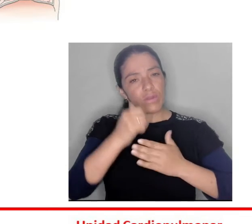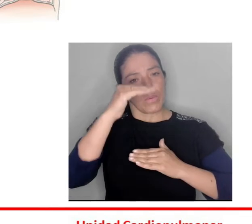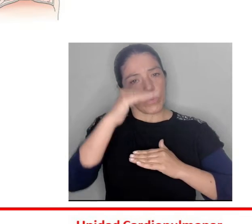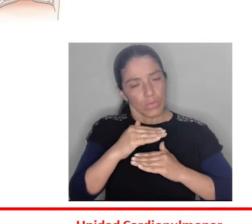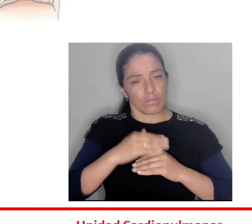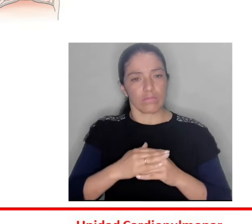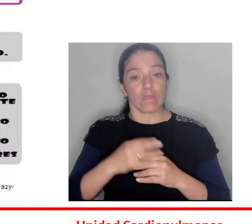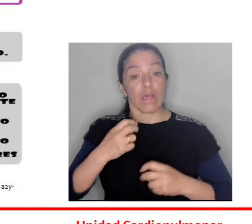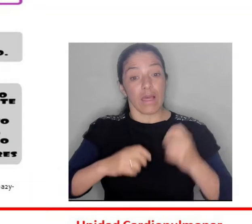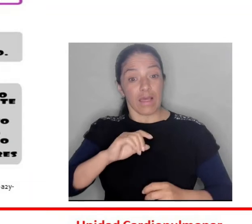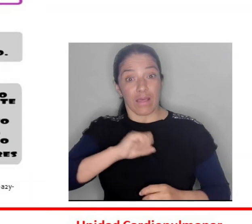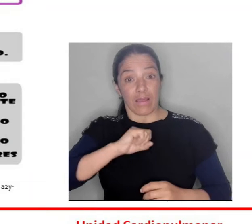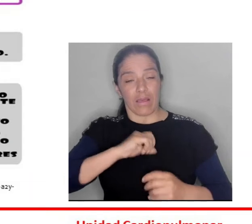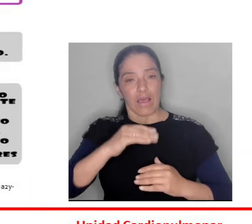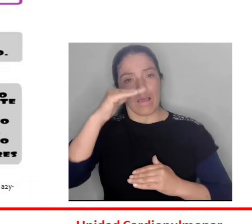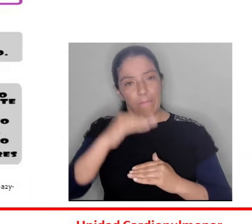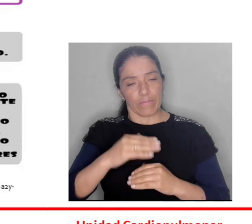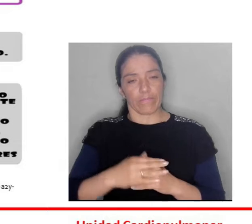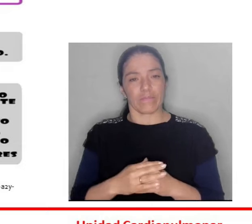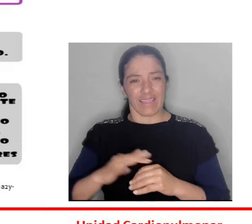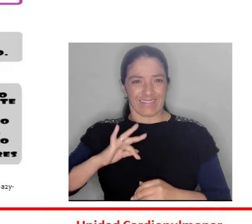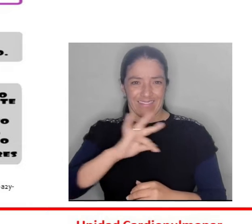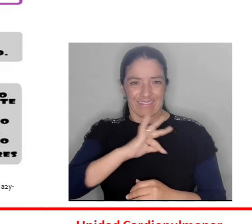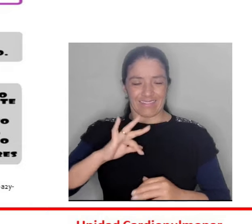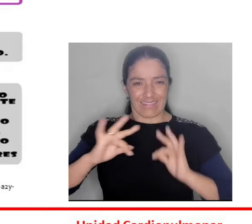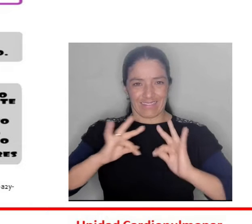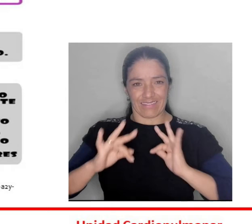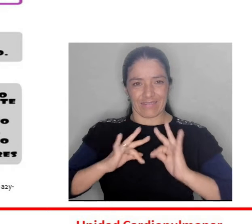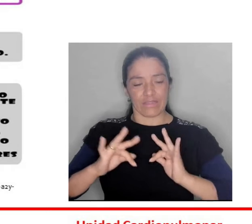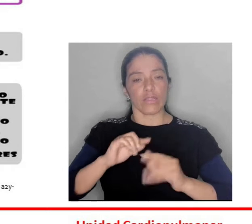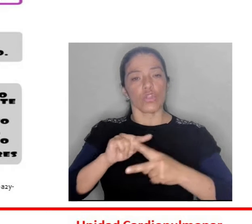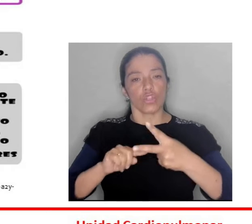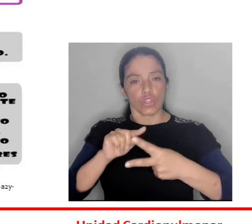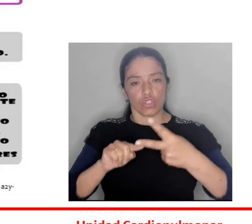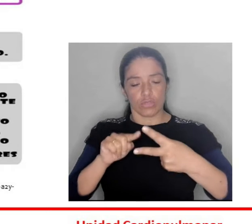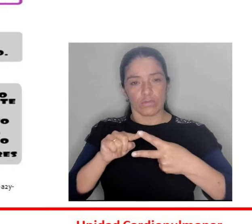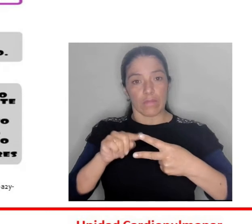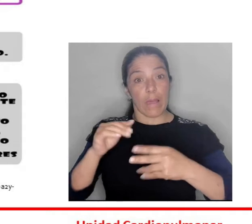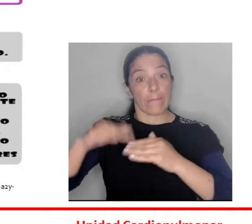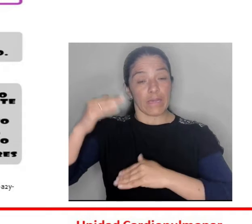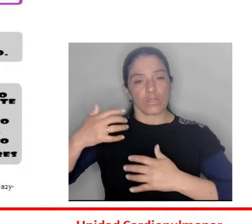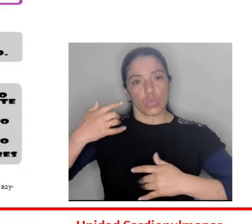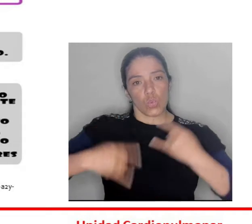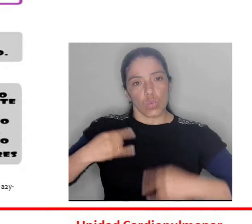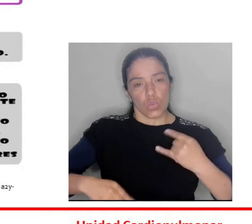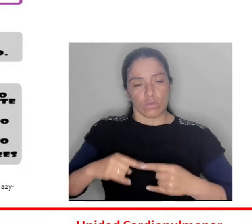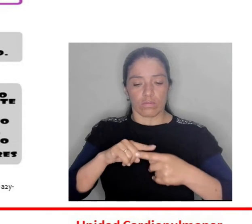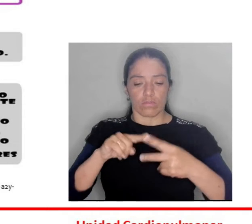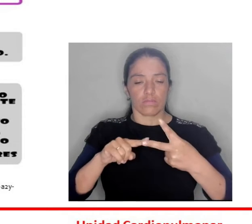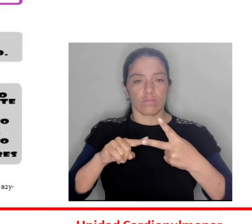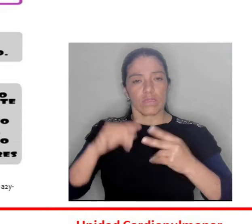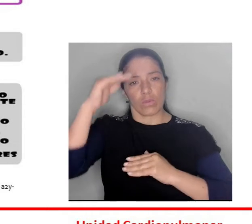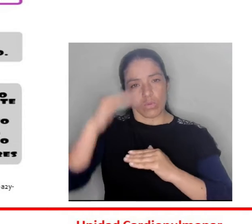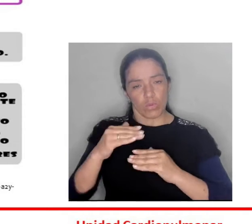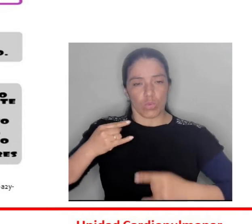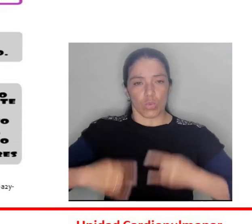o miocárdico. Entre los sistemas de oxigenoterapia contamos con dos grandes grupos: sistema de alto flujo y